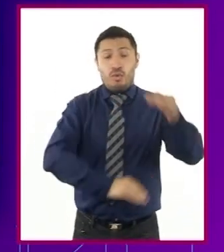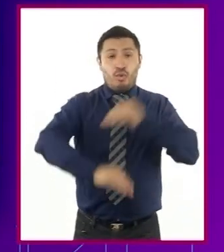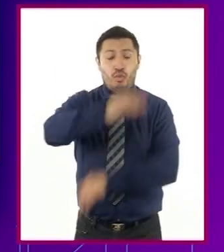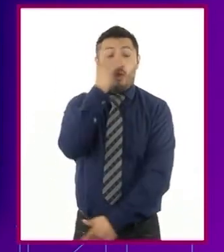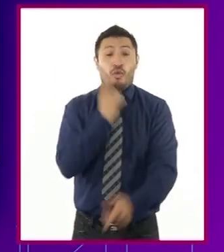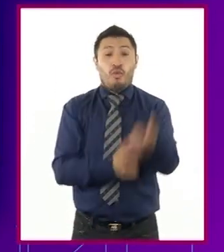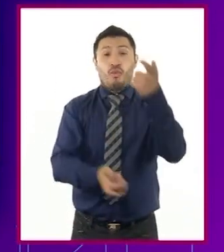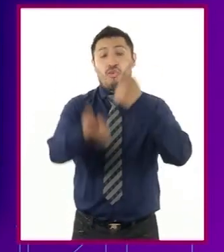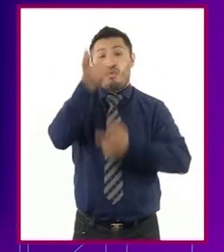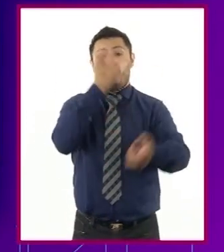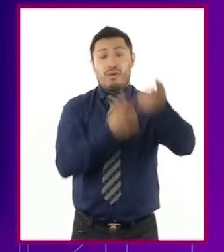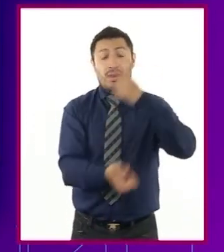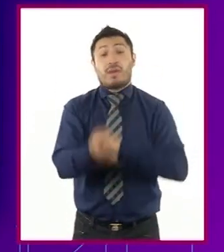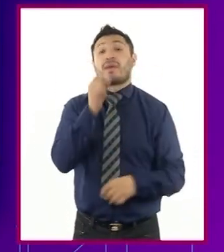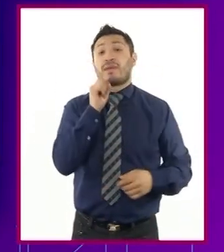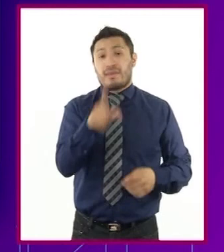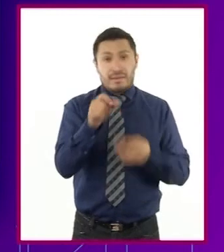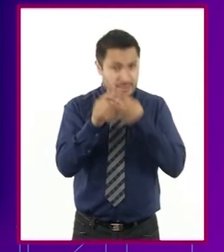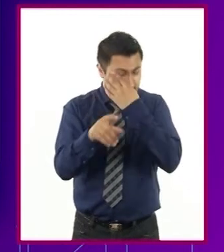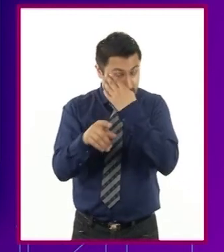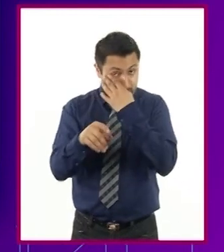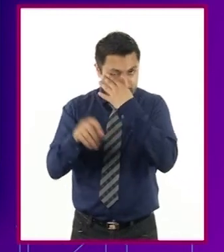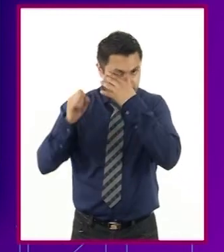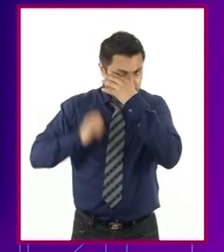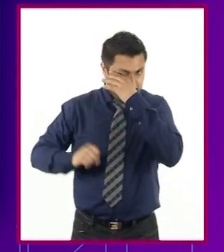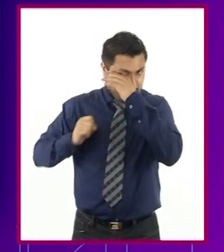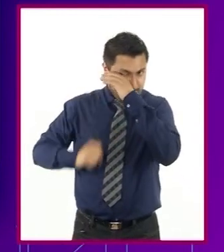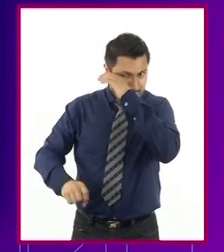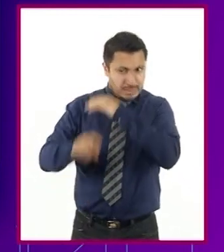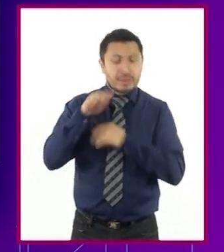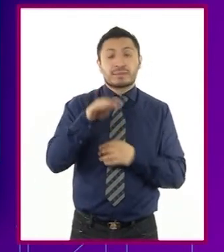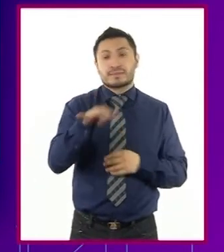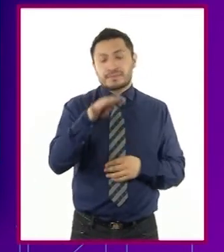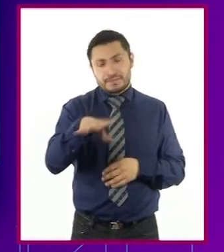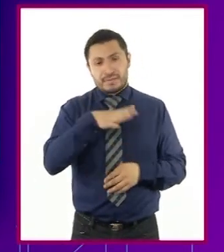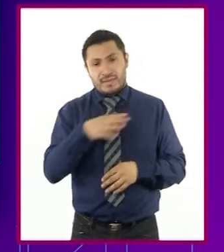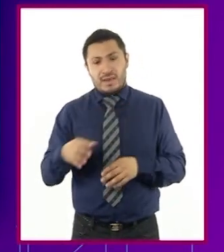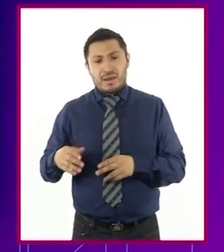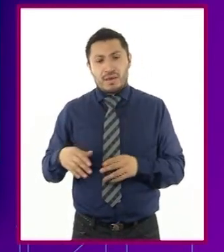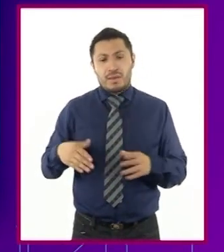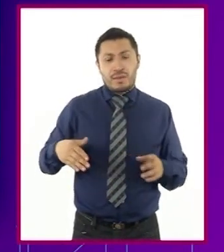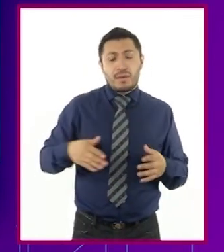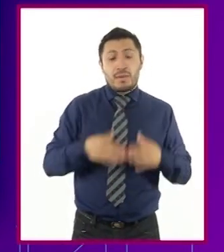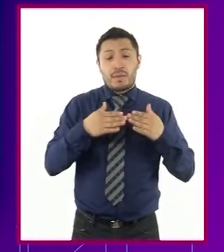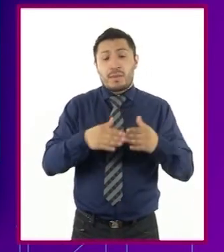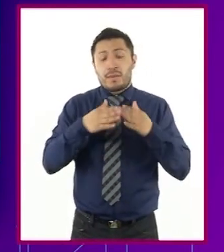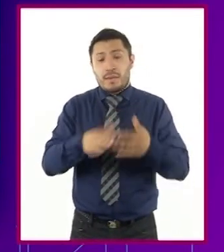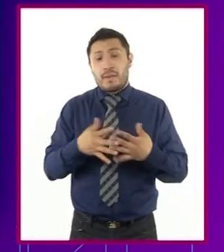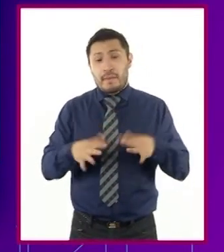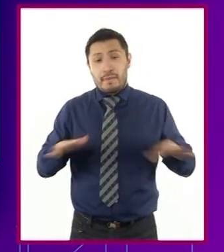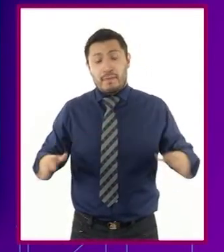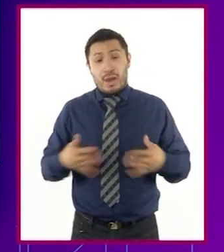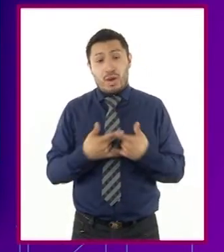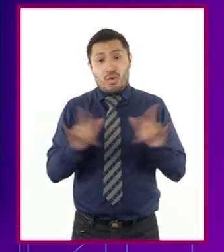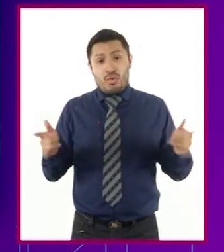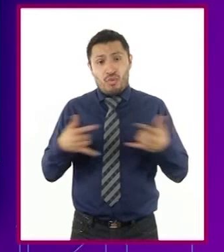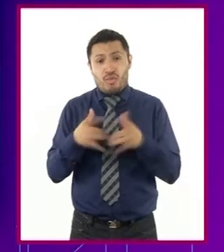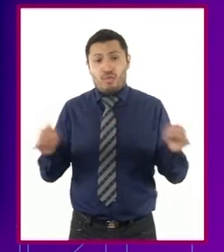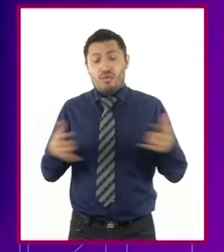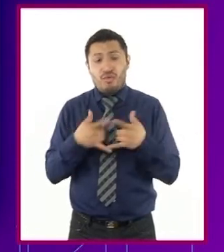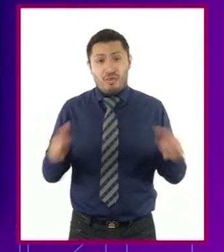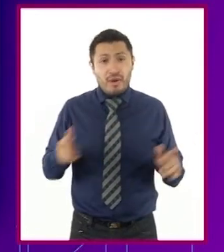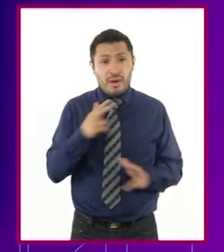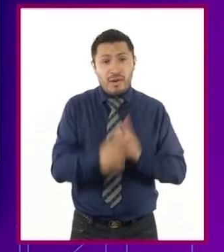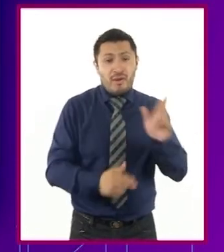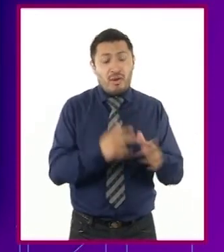económica. Además, en el siglo XIX, se expandieron las rutas marítimas y las líneas de ferrocarril.